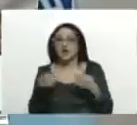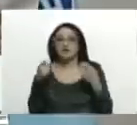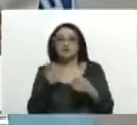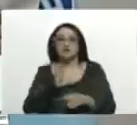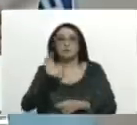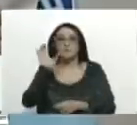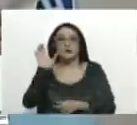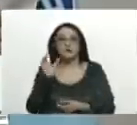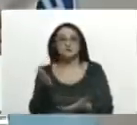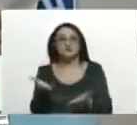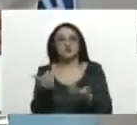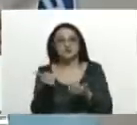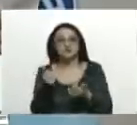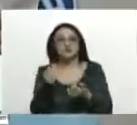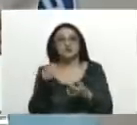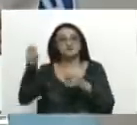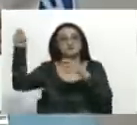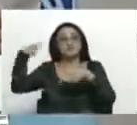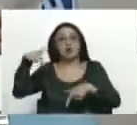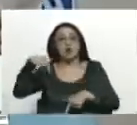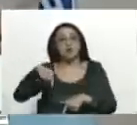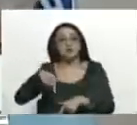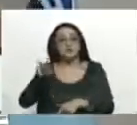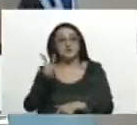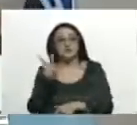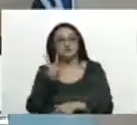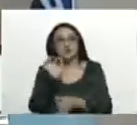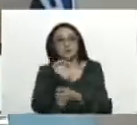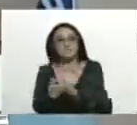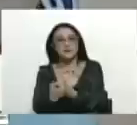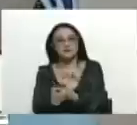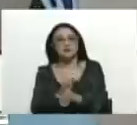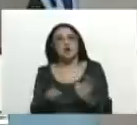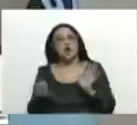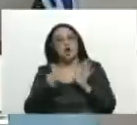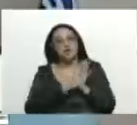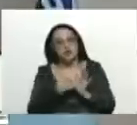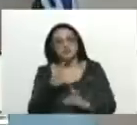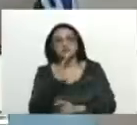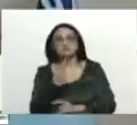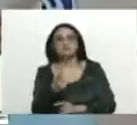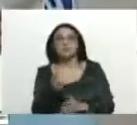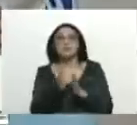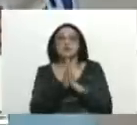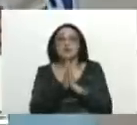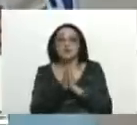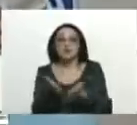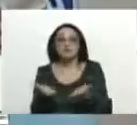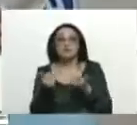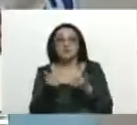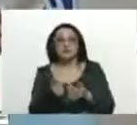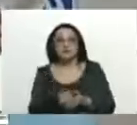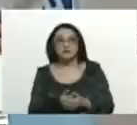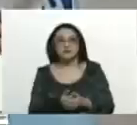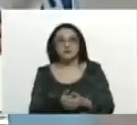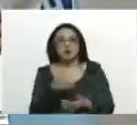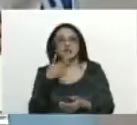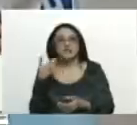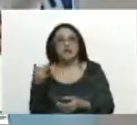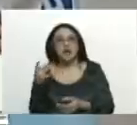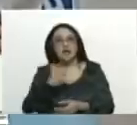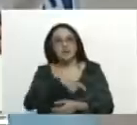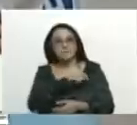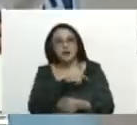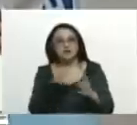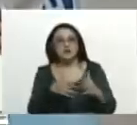al país y solicitudes de extradición por lo tanto volvemos a ratificar la exigencia a Italia España